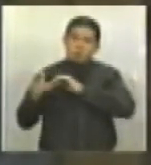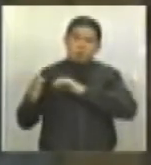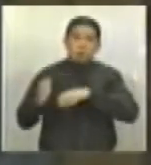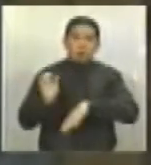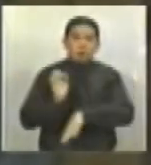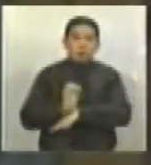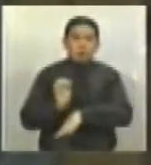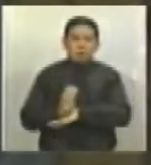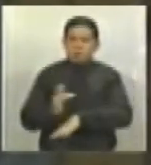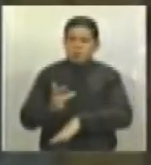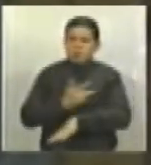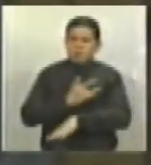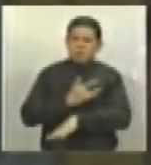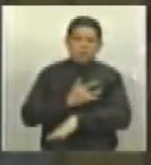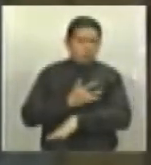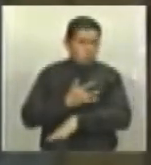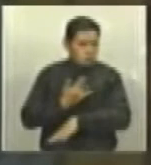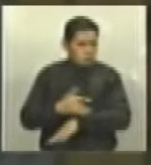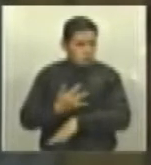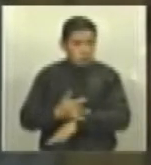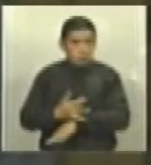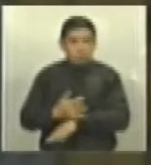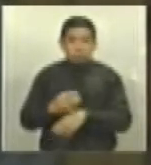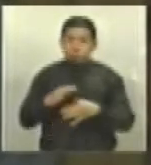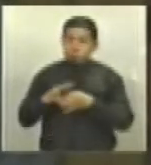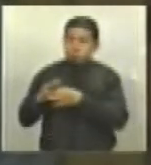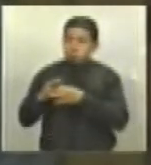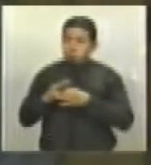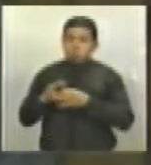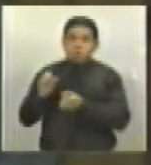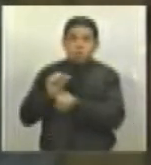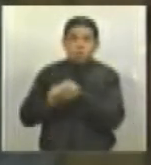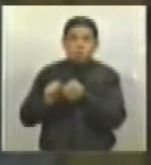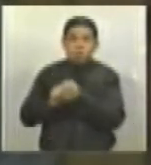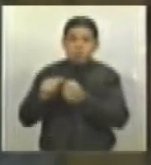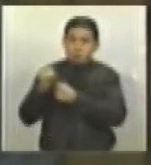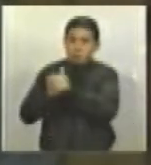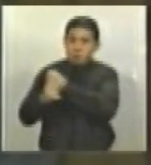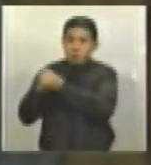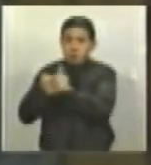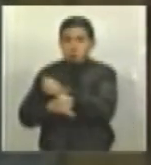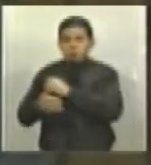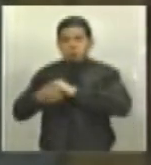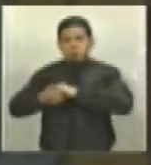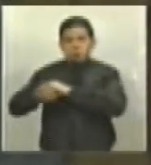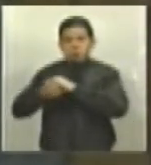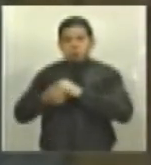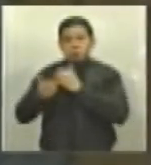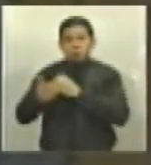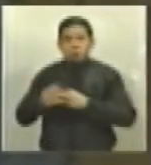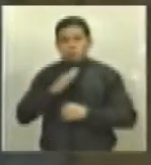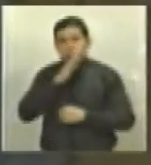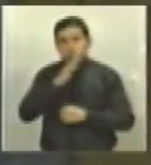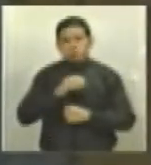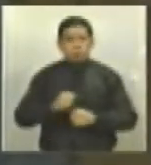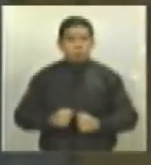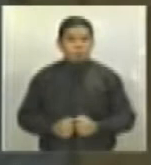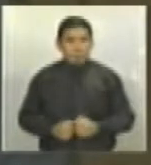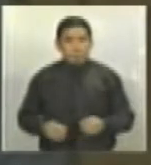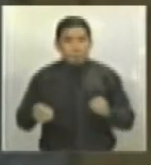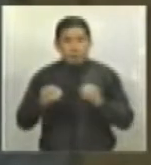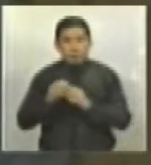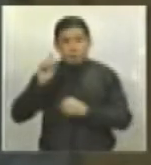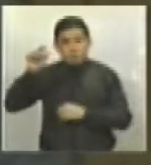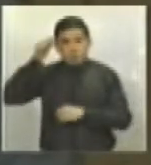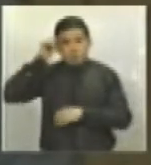sentimos profundamente porque es un país hermano con el que seremos siempre solidarios. El gobierno del Ecuador